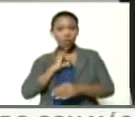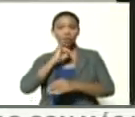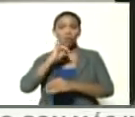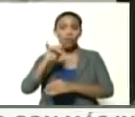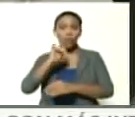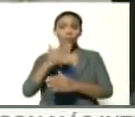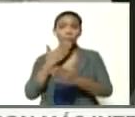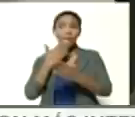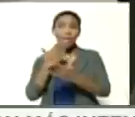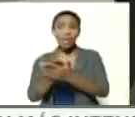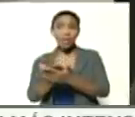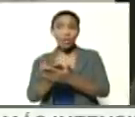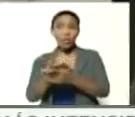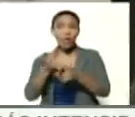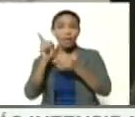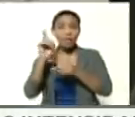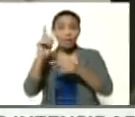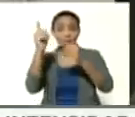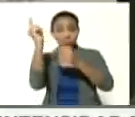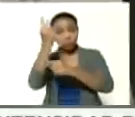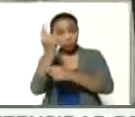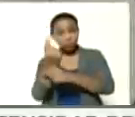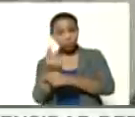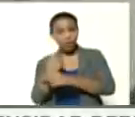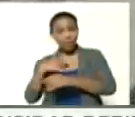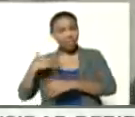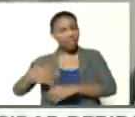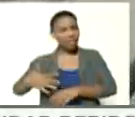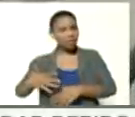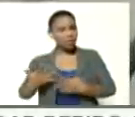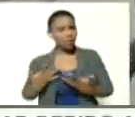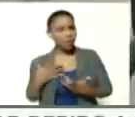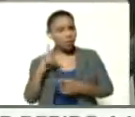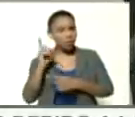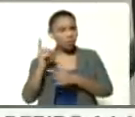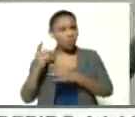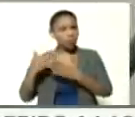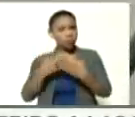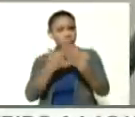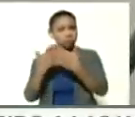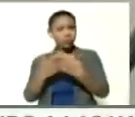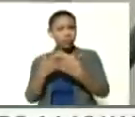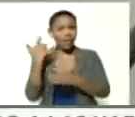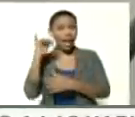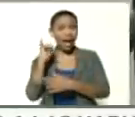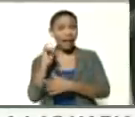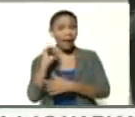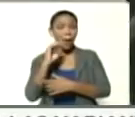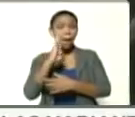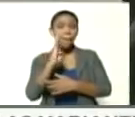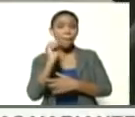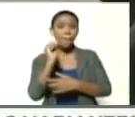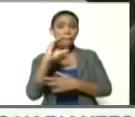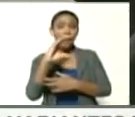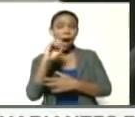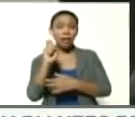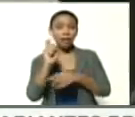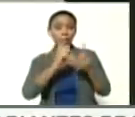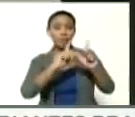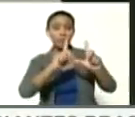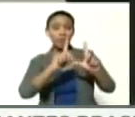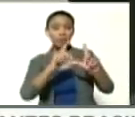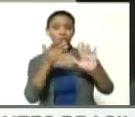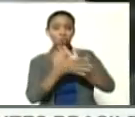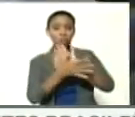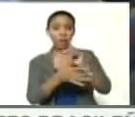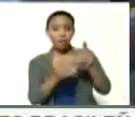hemos pedido, hay una figura en el derecho consuetudinario que se llama back channel, un canal